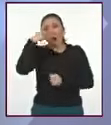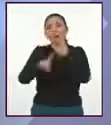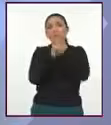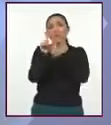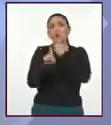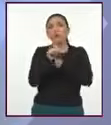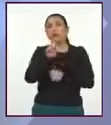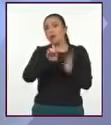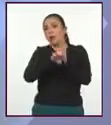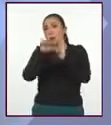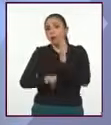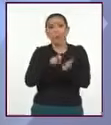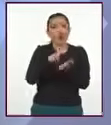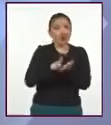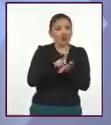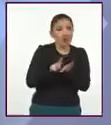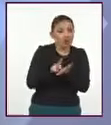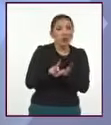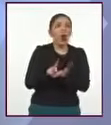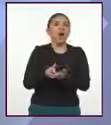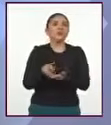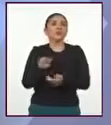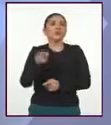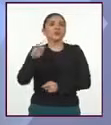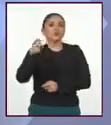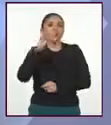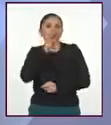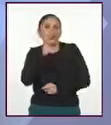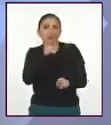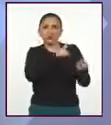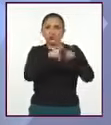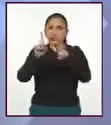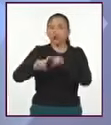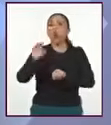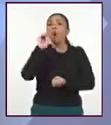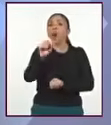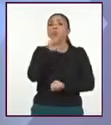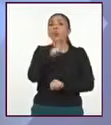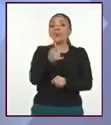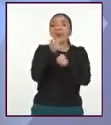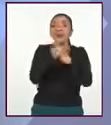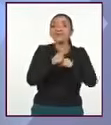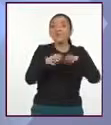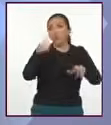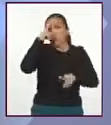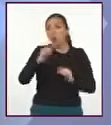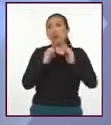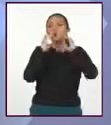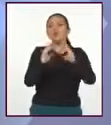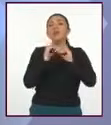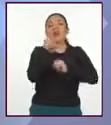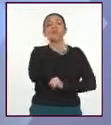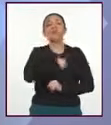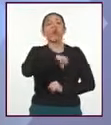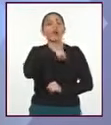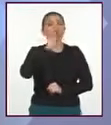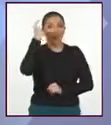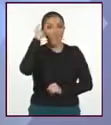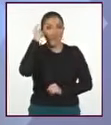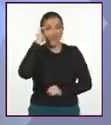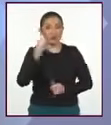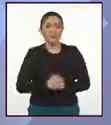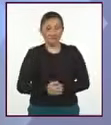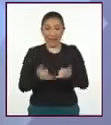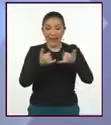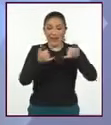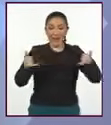consumo de drogas o de sustancias psicoactivas, así como información relacionada con el cuidado de la salud mental. La línea